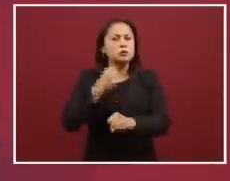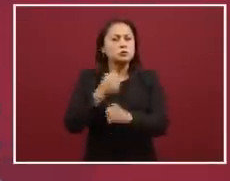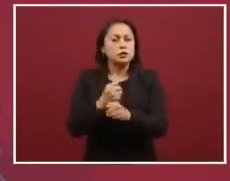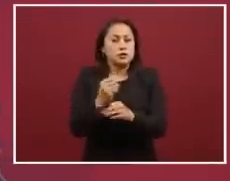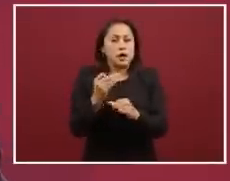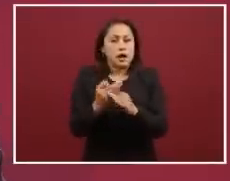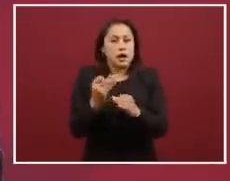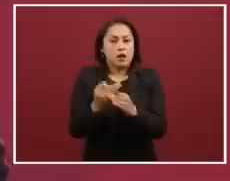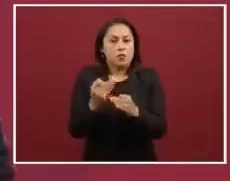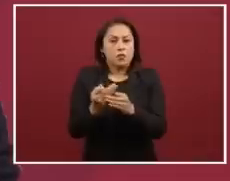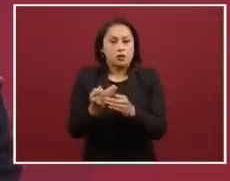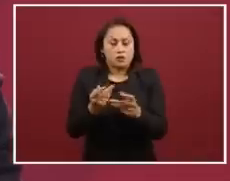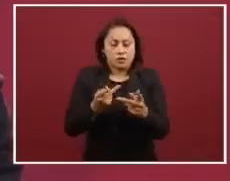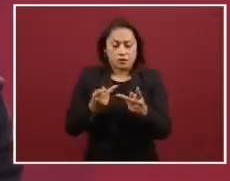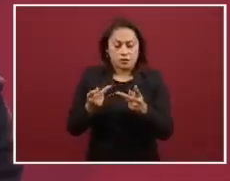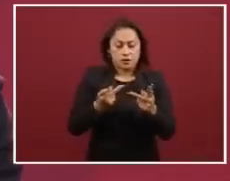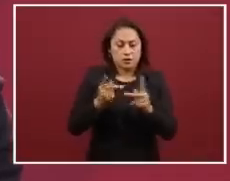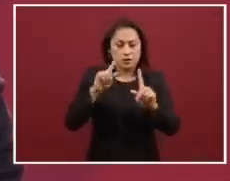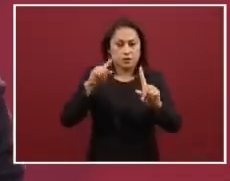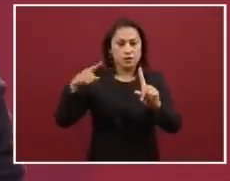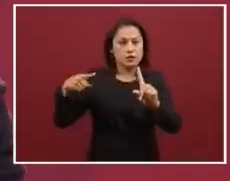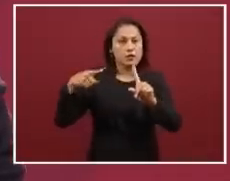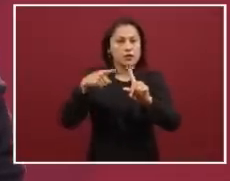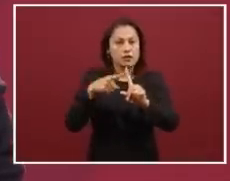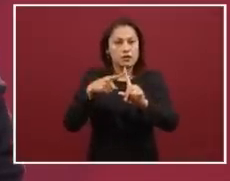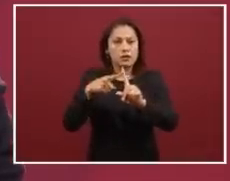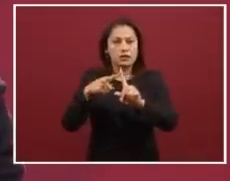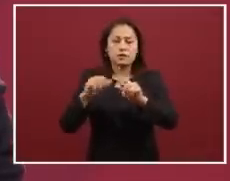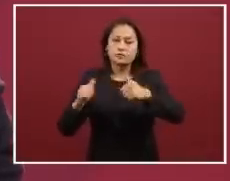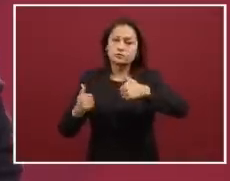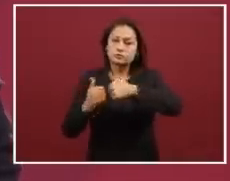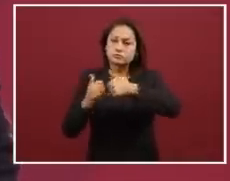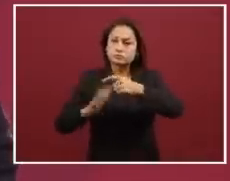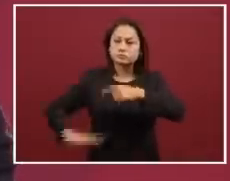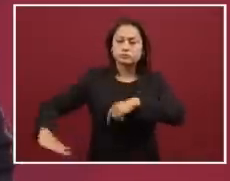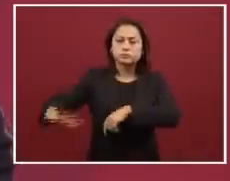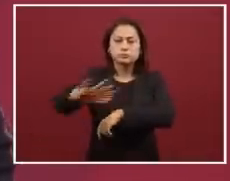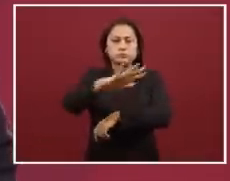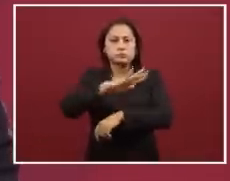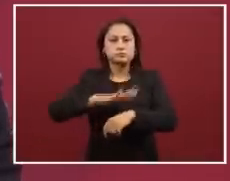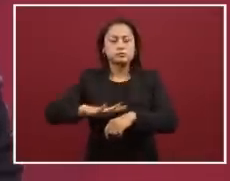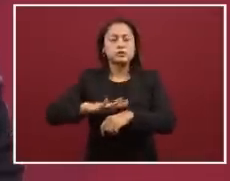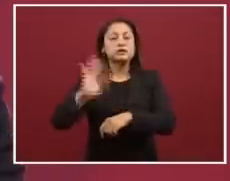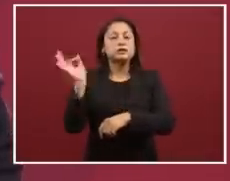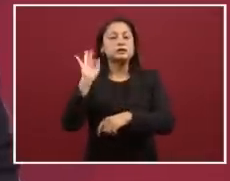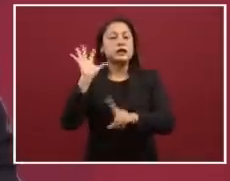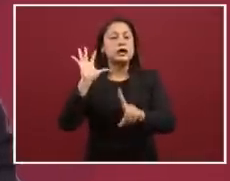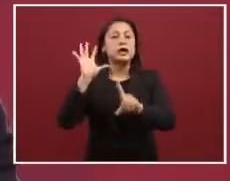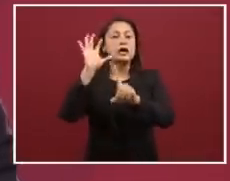proyecto interoceánico, vamos a poder generar el corredor logístico